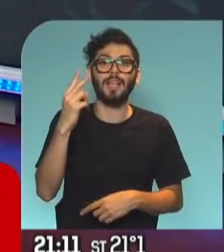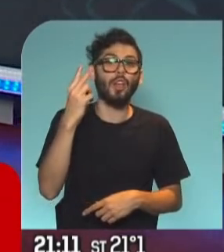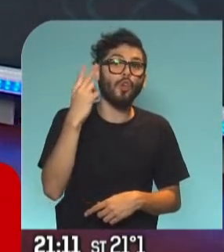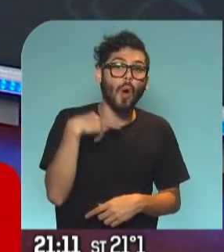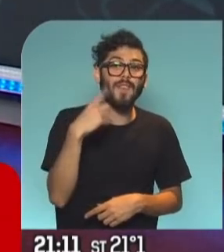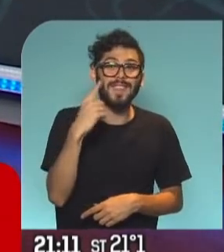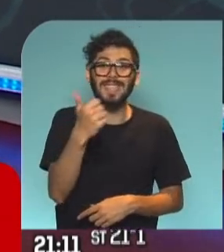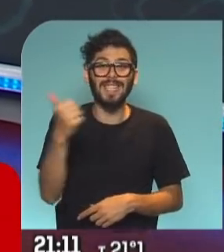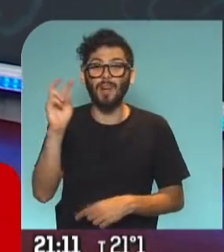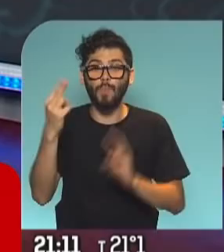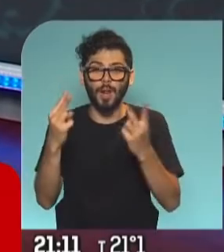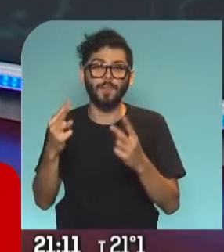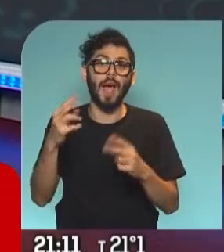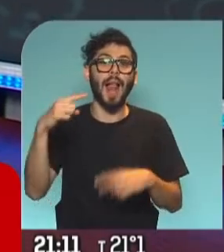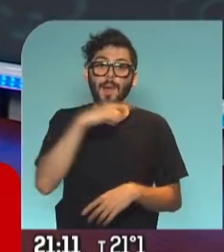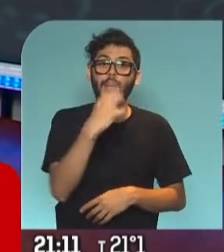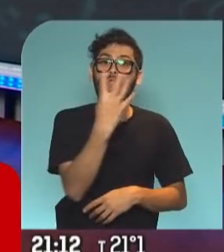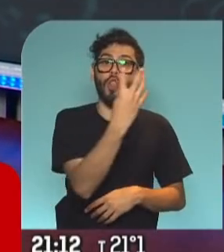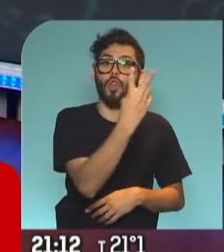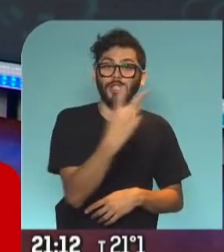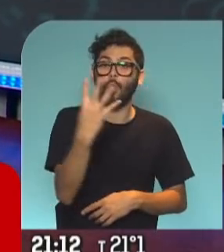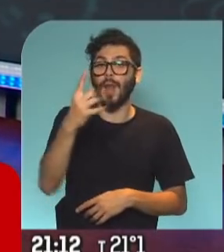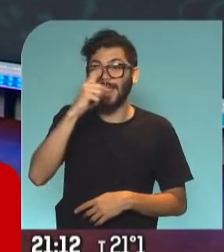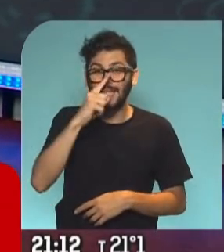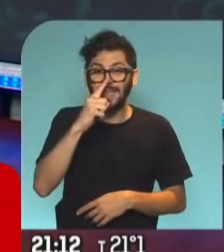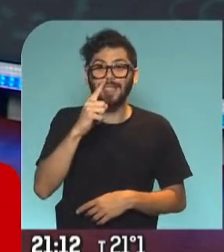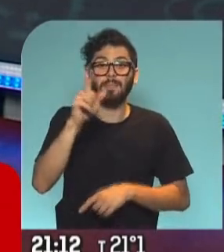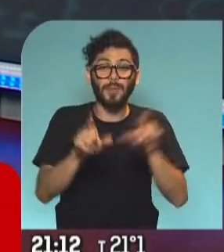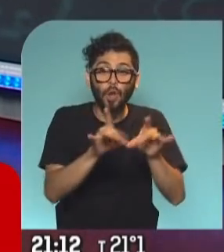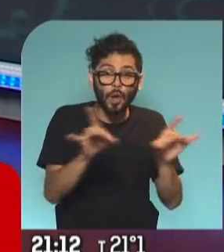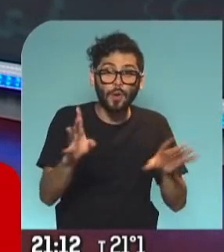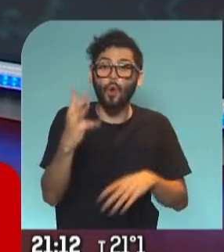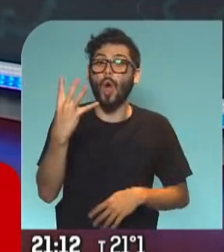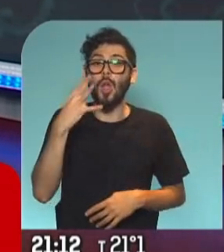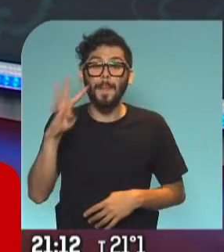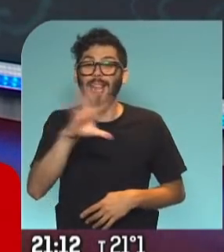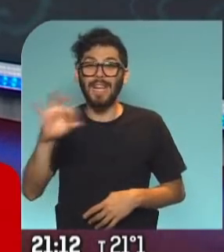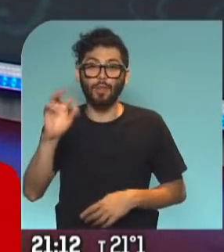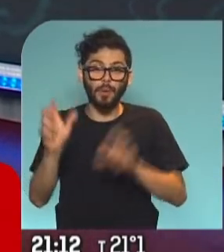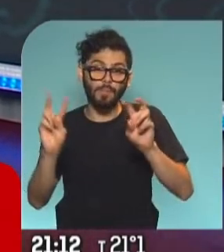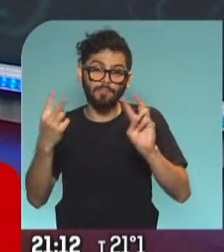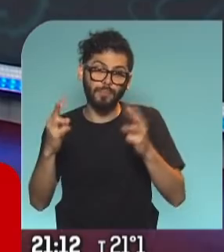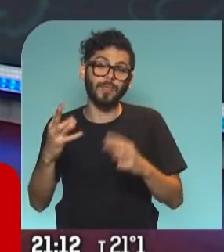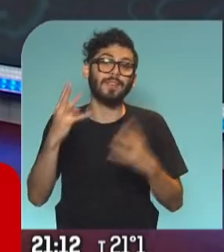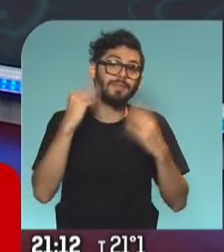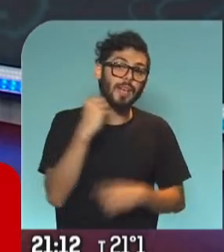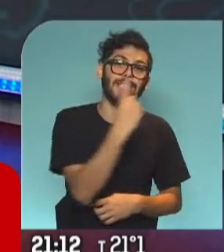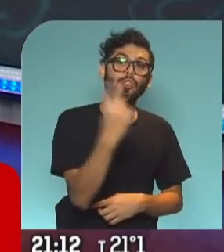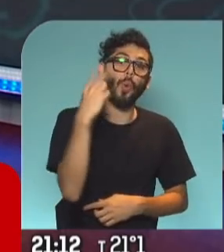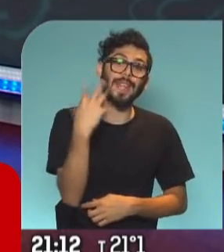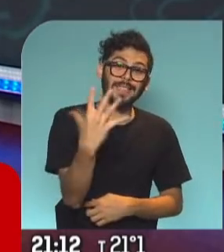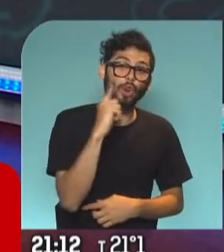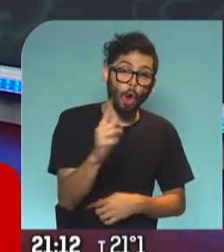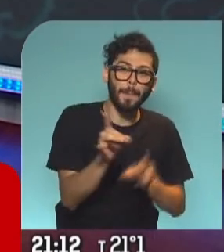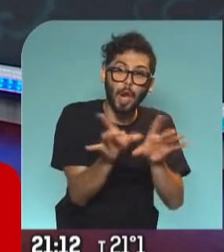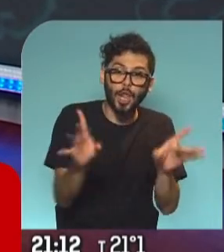Alemania, 247, 4.500 muertes. Gran Bretaña, casi 200.000, 6.000 fallecidos. Polonia, como veíamos